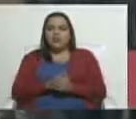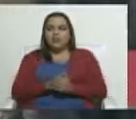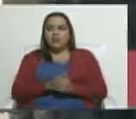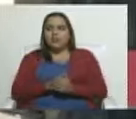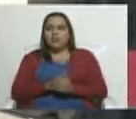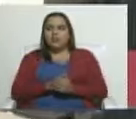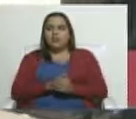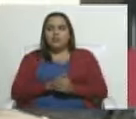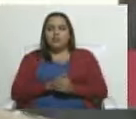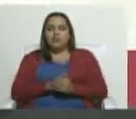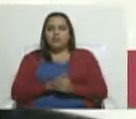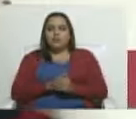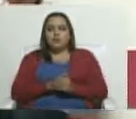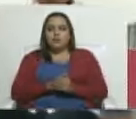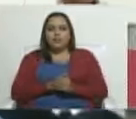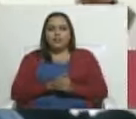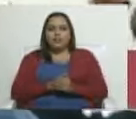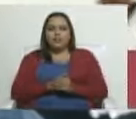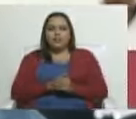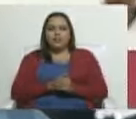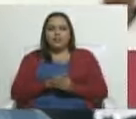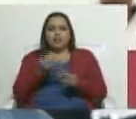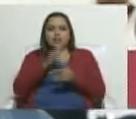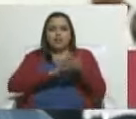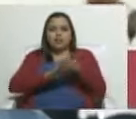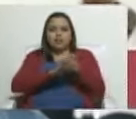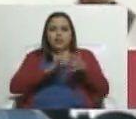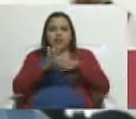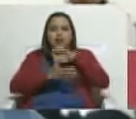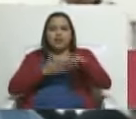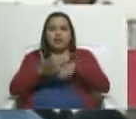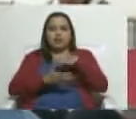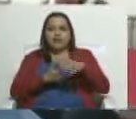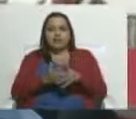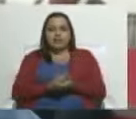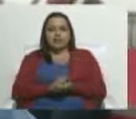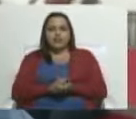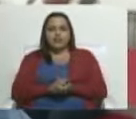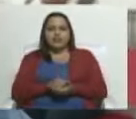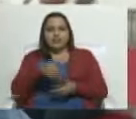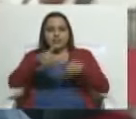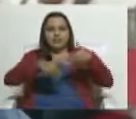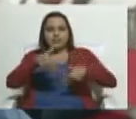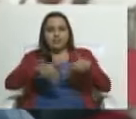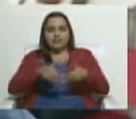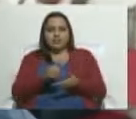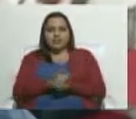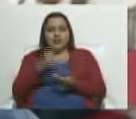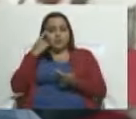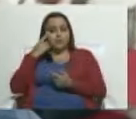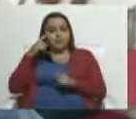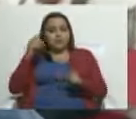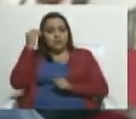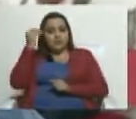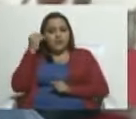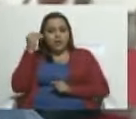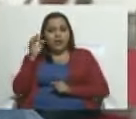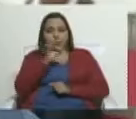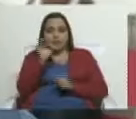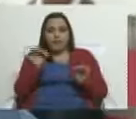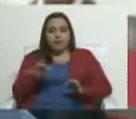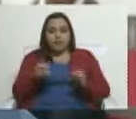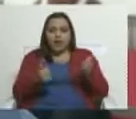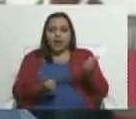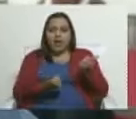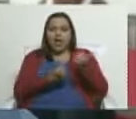entre nosotros, que podamos resolver nuestros problemas de manera pacífica y electoral, y creemos que instrumentos como este ayudan a la